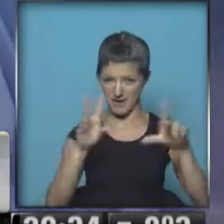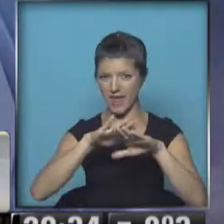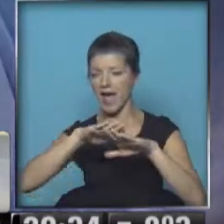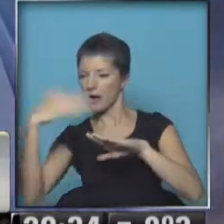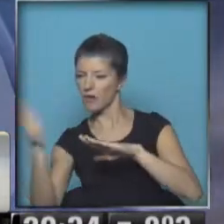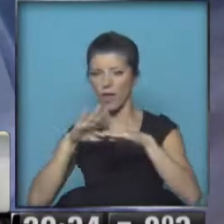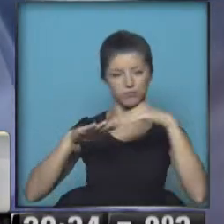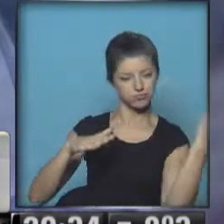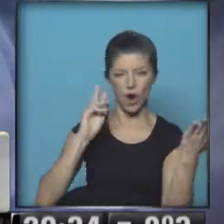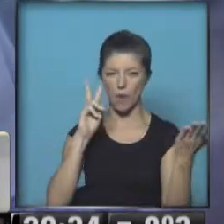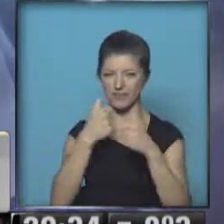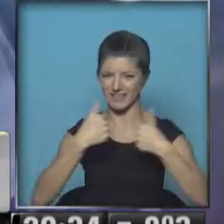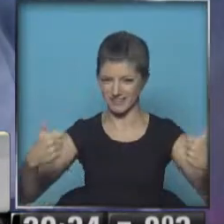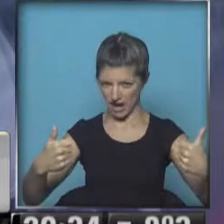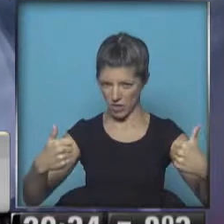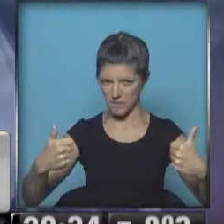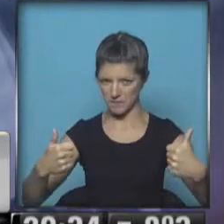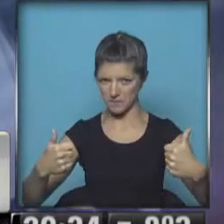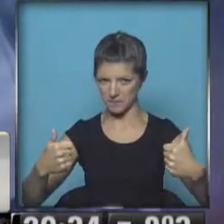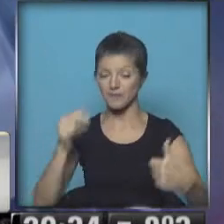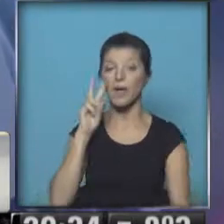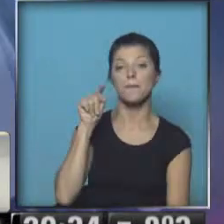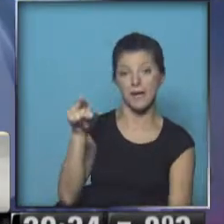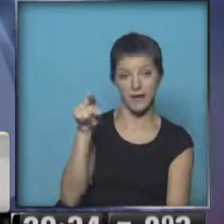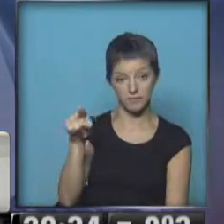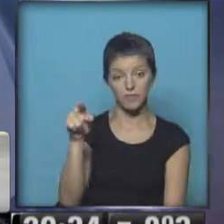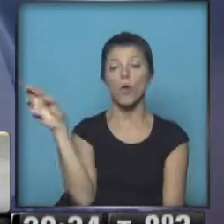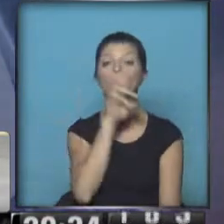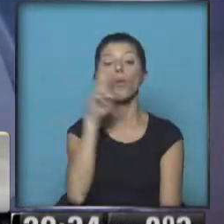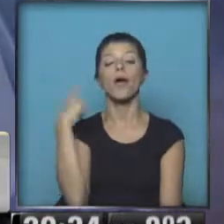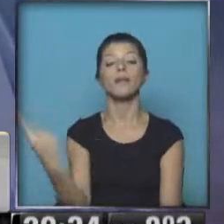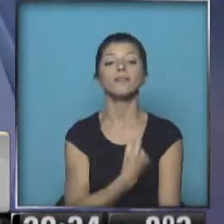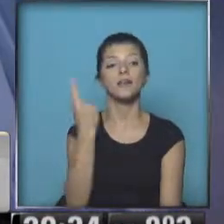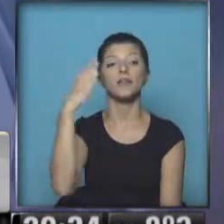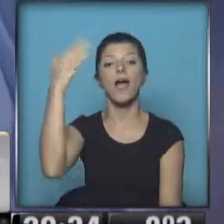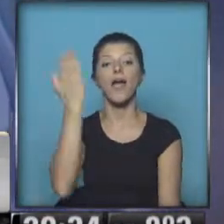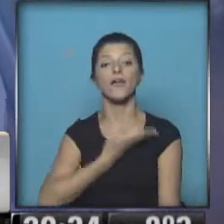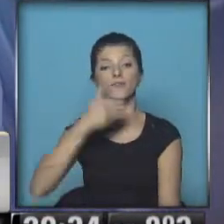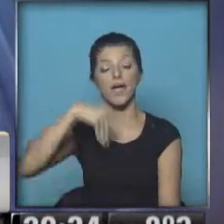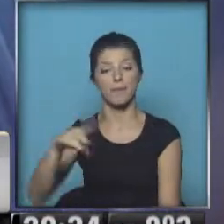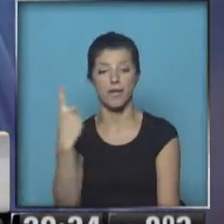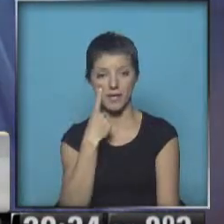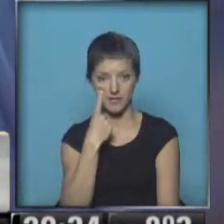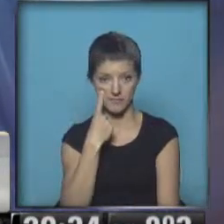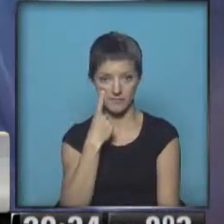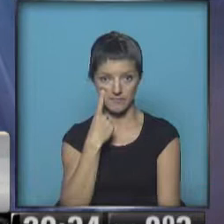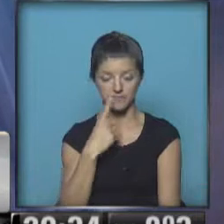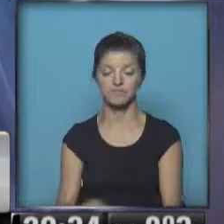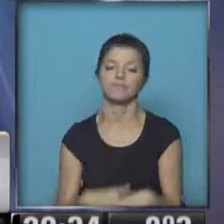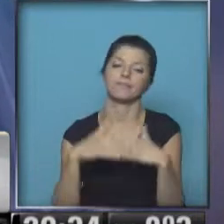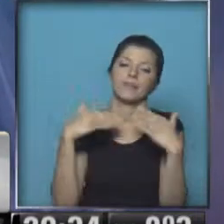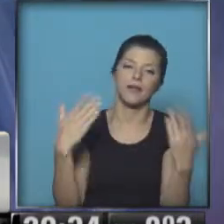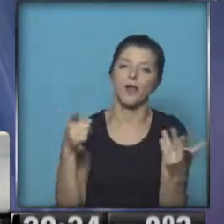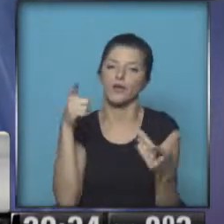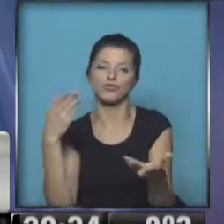izquierda Rajoy, a la derecha Hollande. Ahí vemos a la directora del Fondo Monetario Internacional. Y claro, le